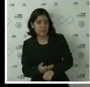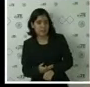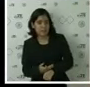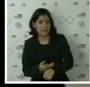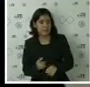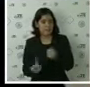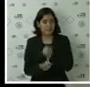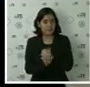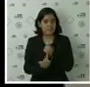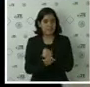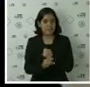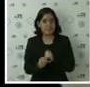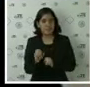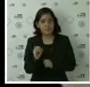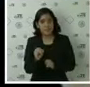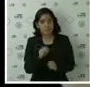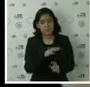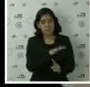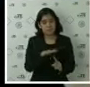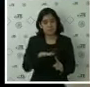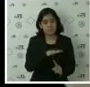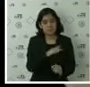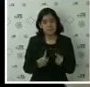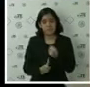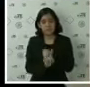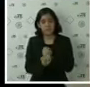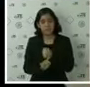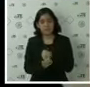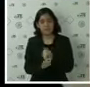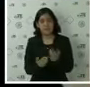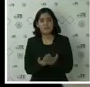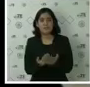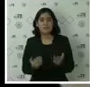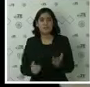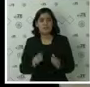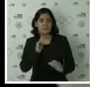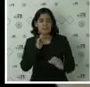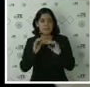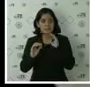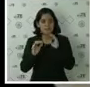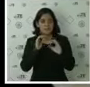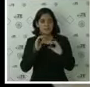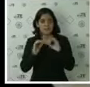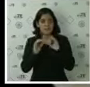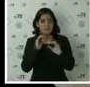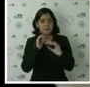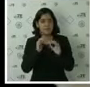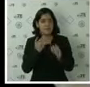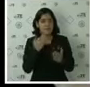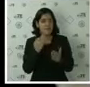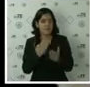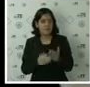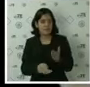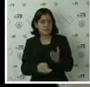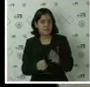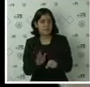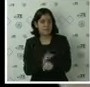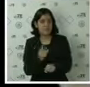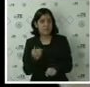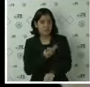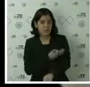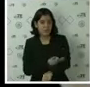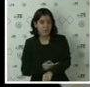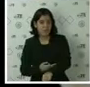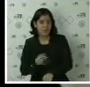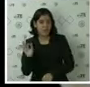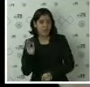se tiene el medio. La comunicación no puede ser inmediata, dado que varios integrantes de la familia requieren dicho medio. Sobre esto,